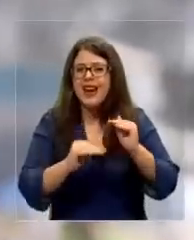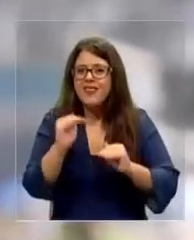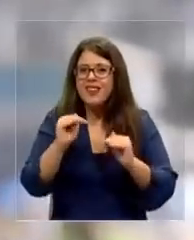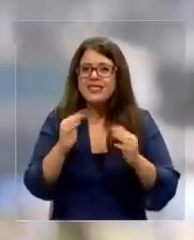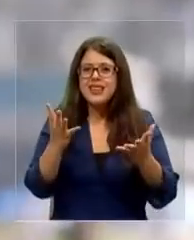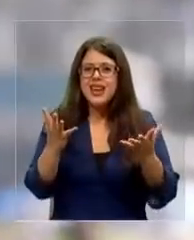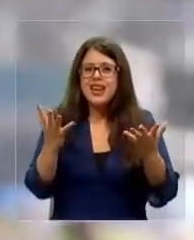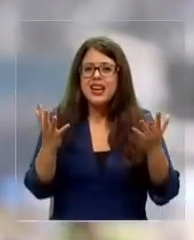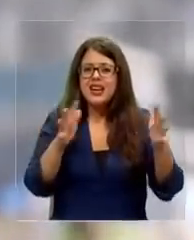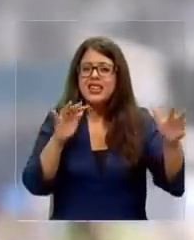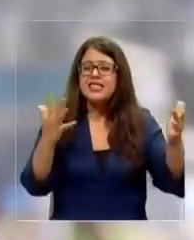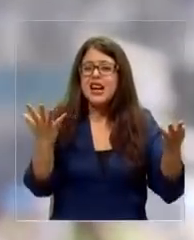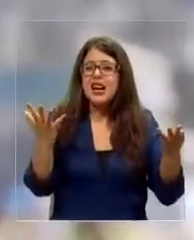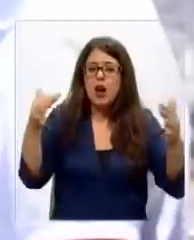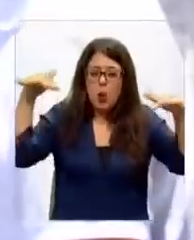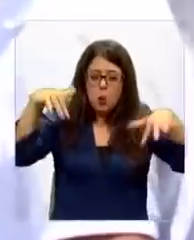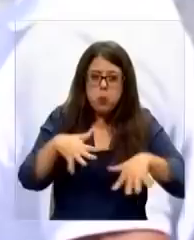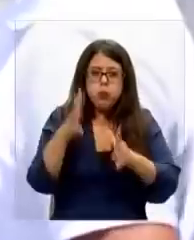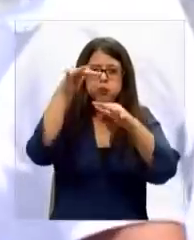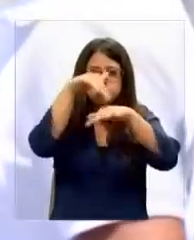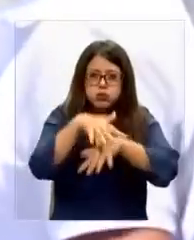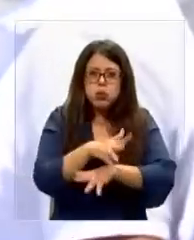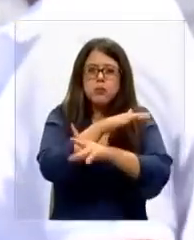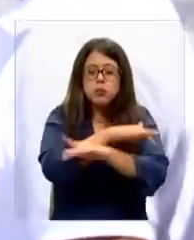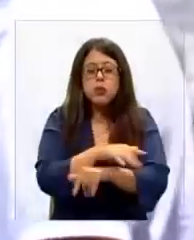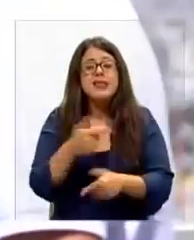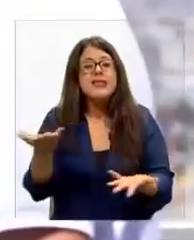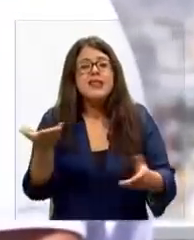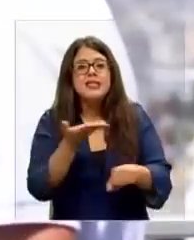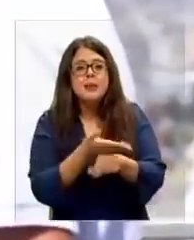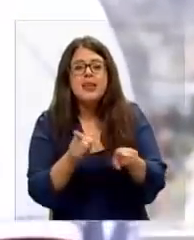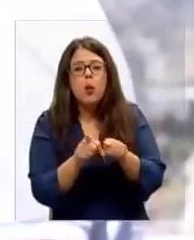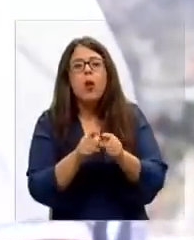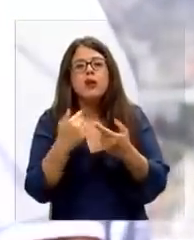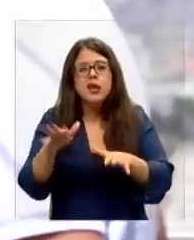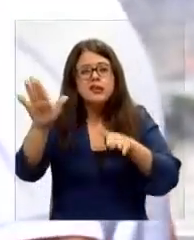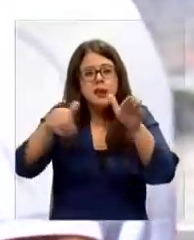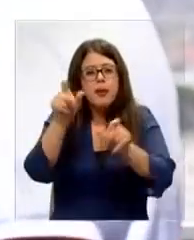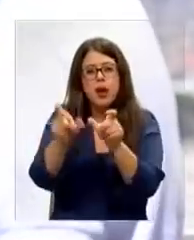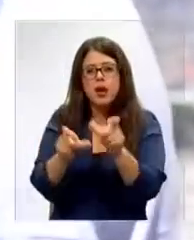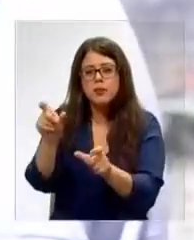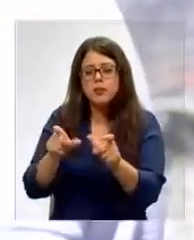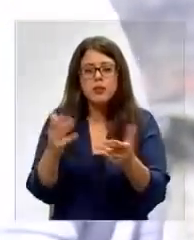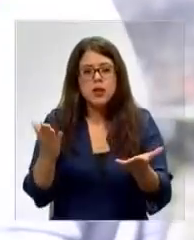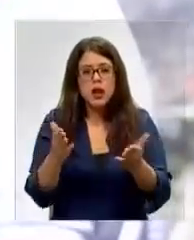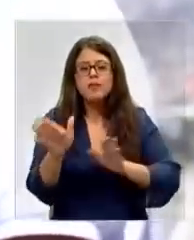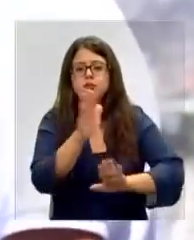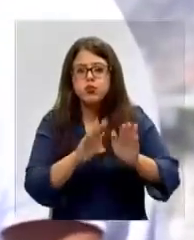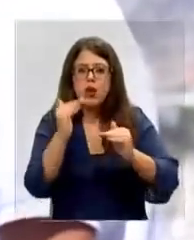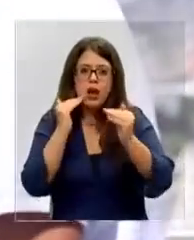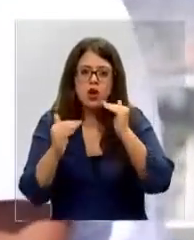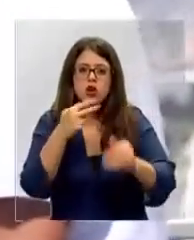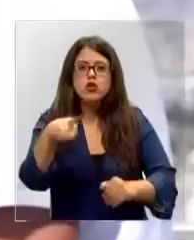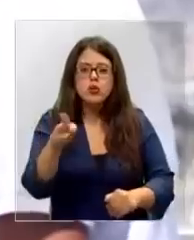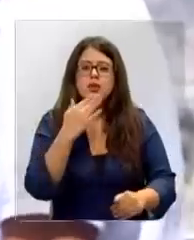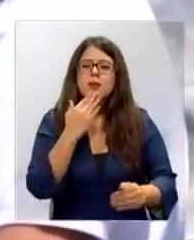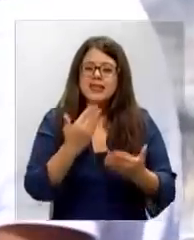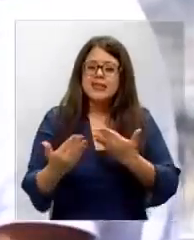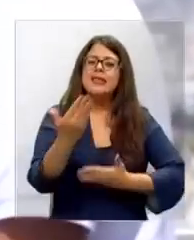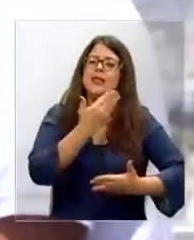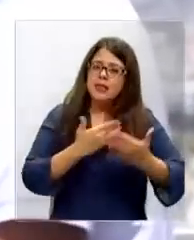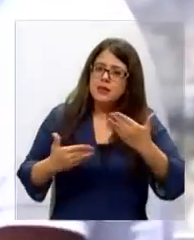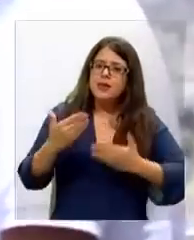cambios de corrientes o marejadas. Hago un llamado a la comunidad también para cuidar a sus niños, efectuar un